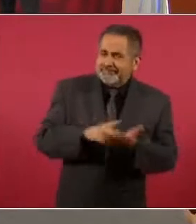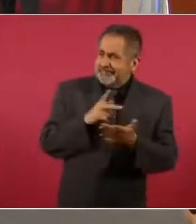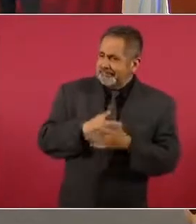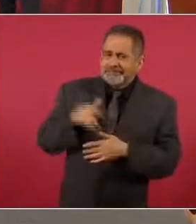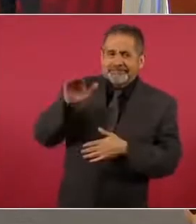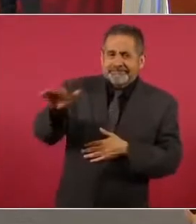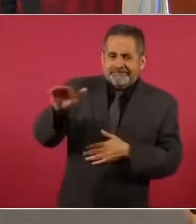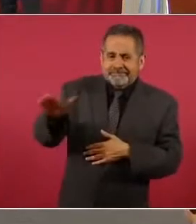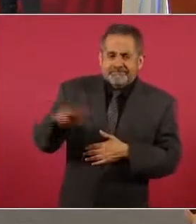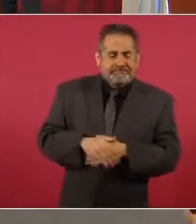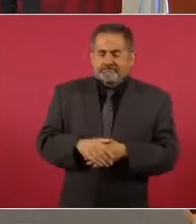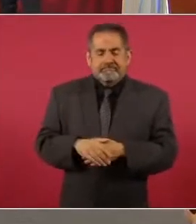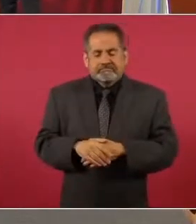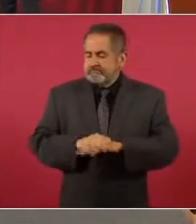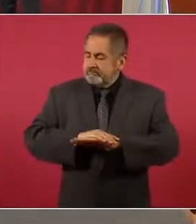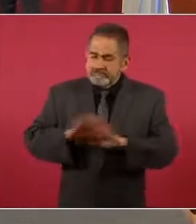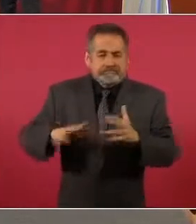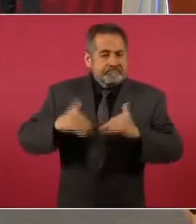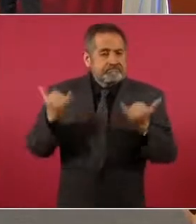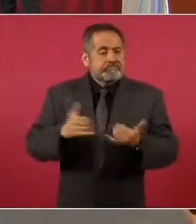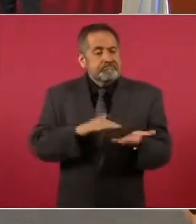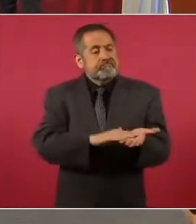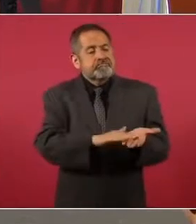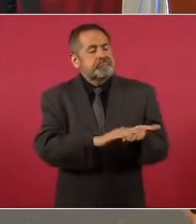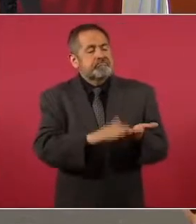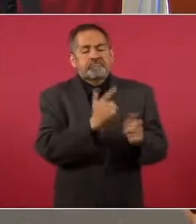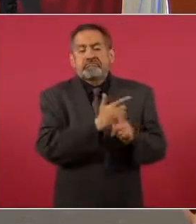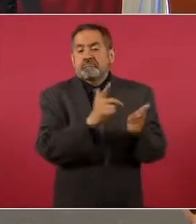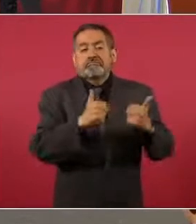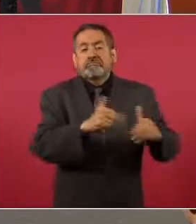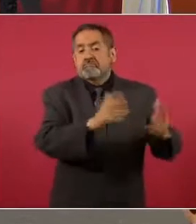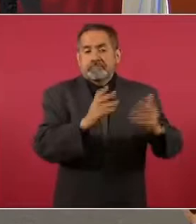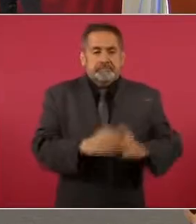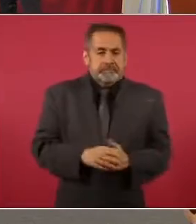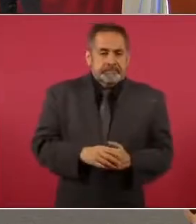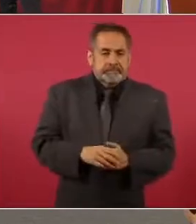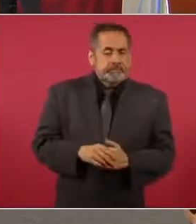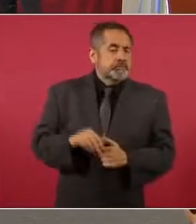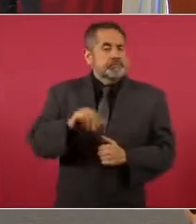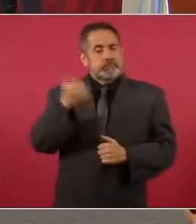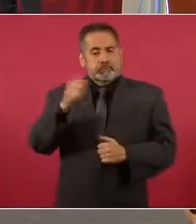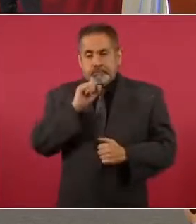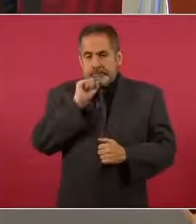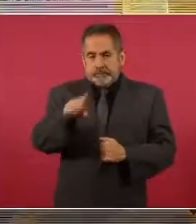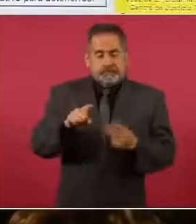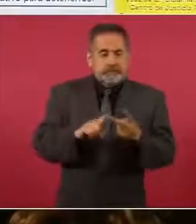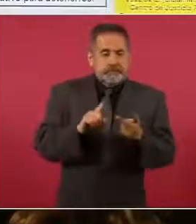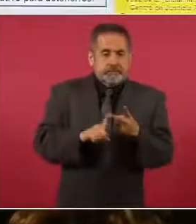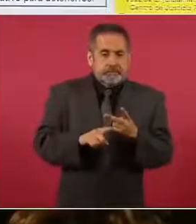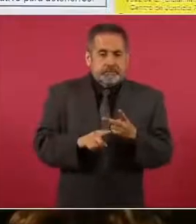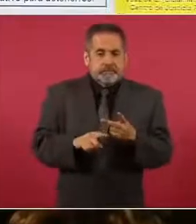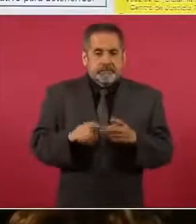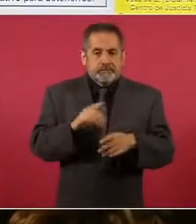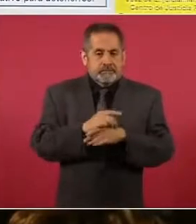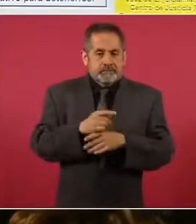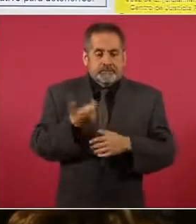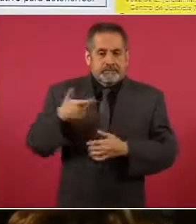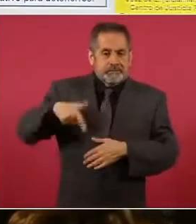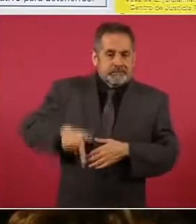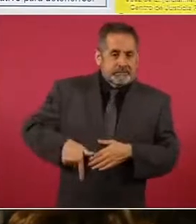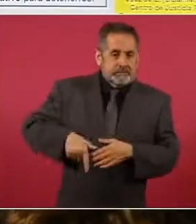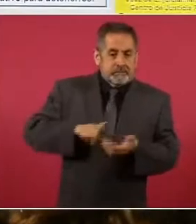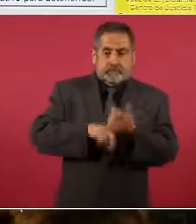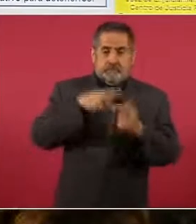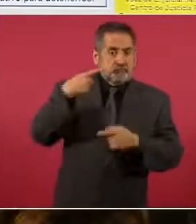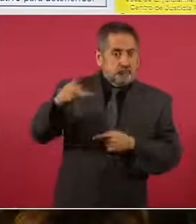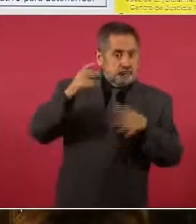caso fue absolución. Siguiente. Otro caso también fue deportación de armas de fuego de uso exclusivo